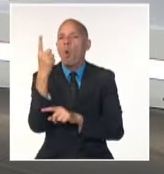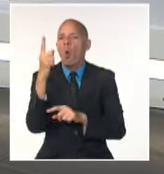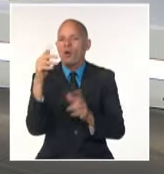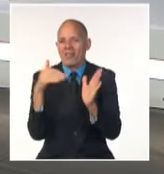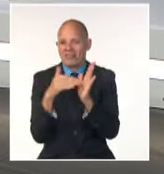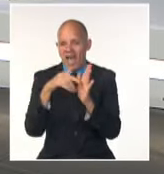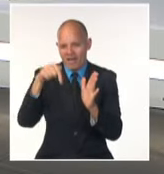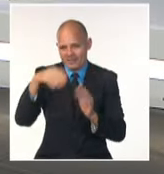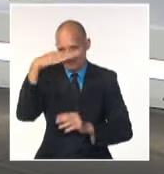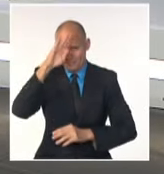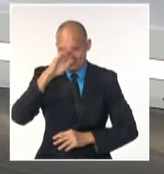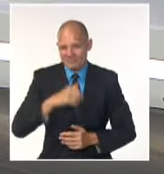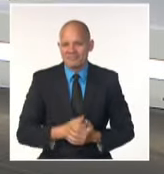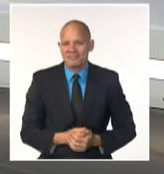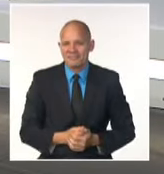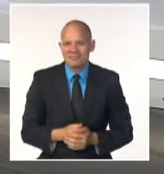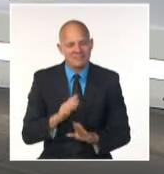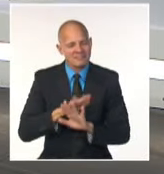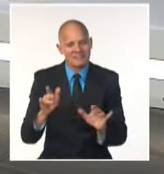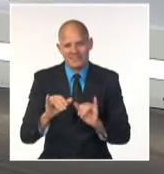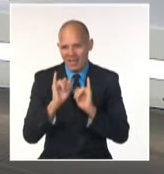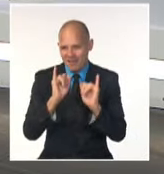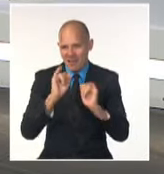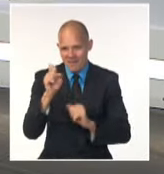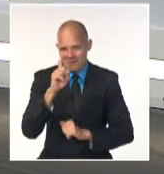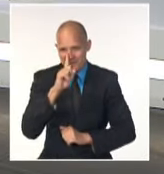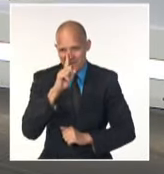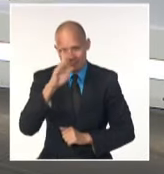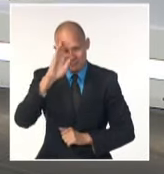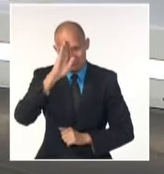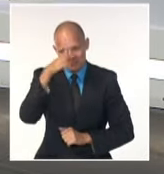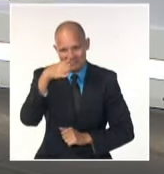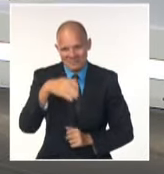hora de nuestro país. Punto final a los deportes en el Estelar. Tenga usted muy buenas noches.